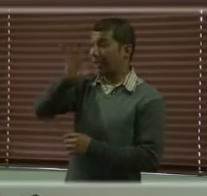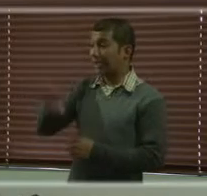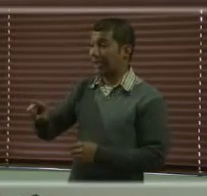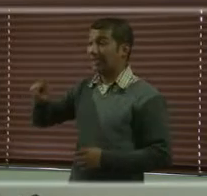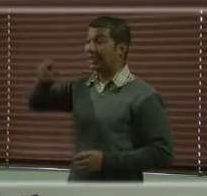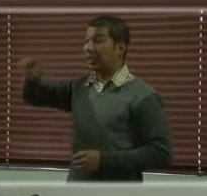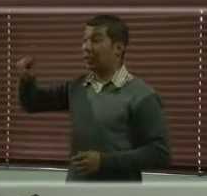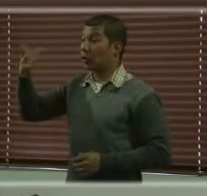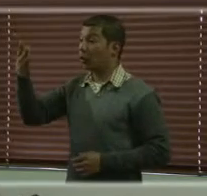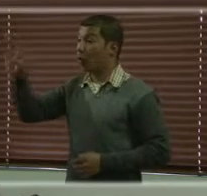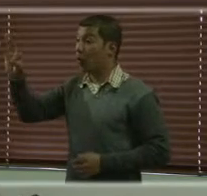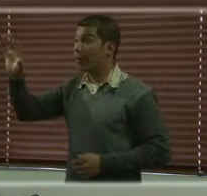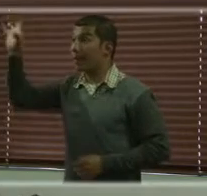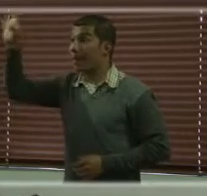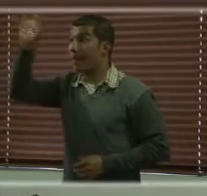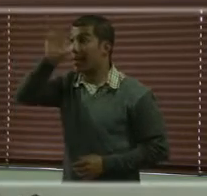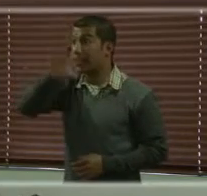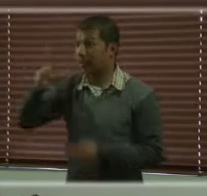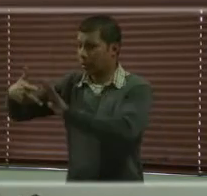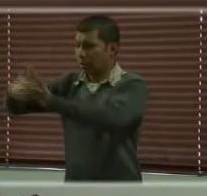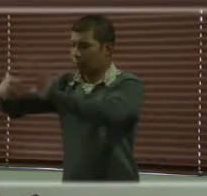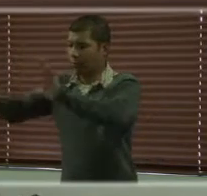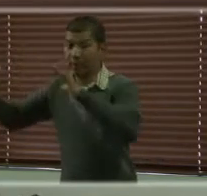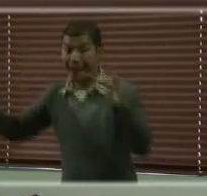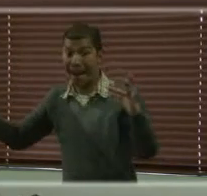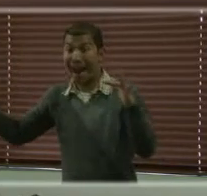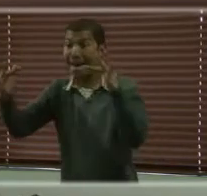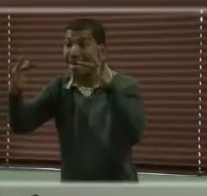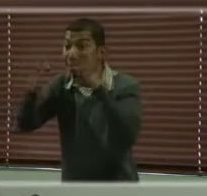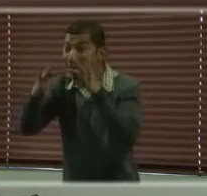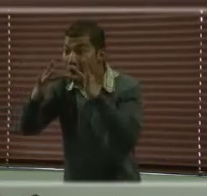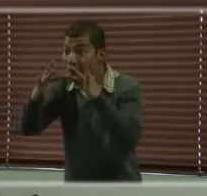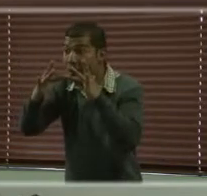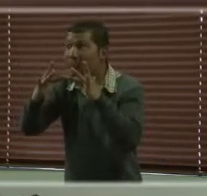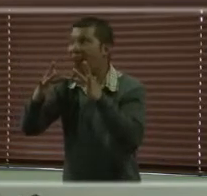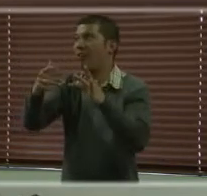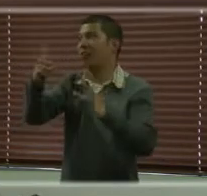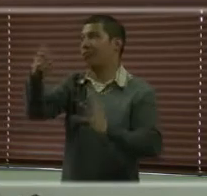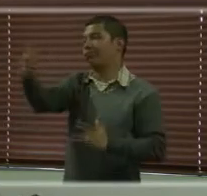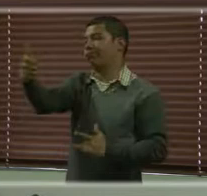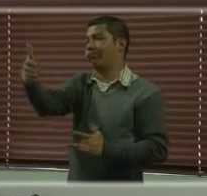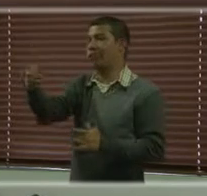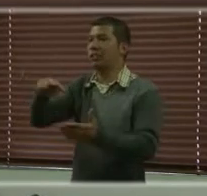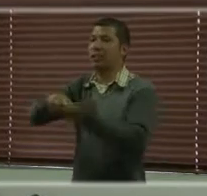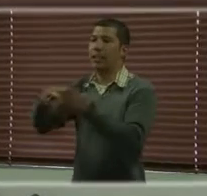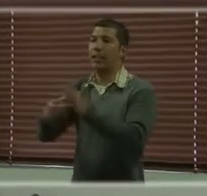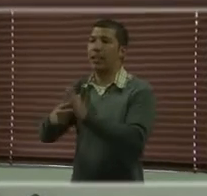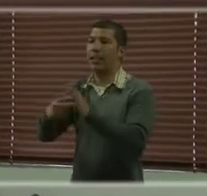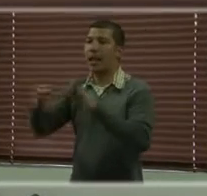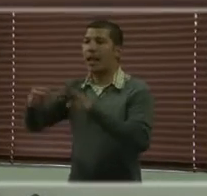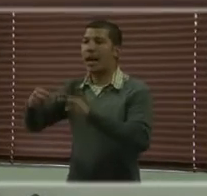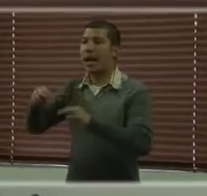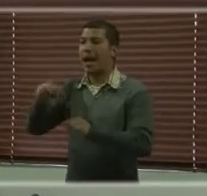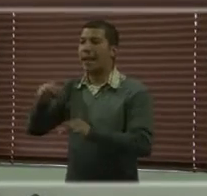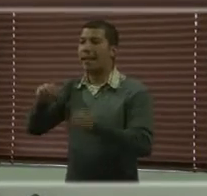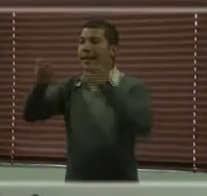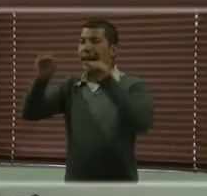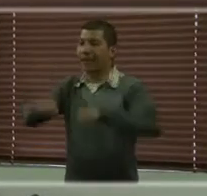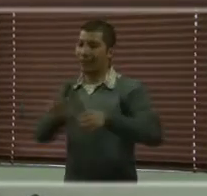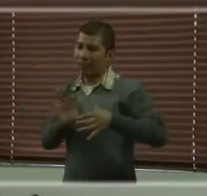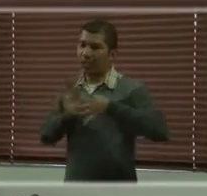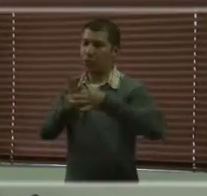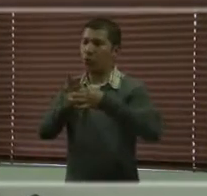nos complace mucho porque después de la convención sobre los derechos del niño la convención que tiene más ratificaciones a nivel de sistema de Naciones Unidas